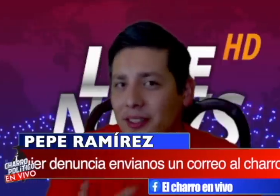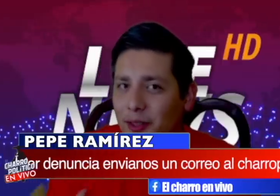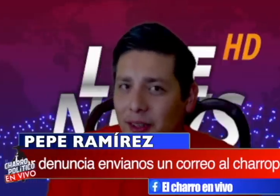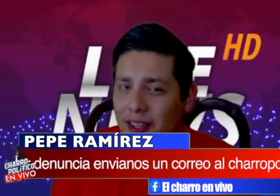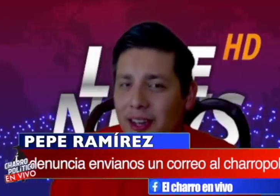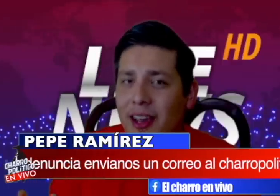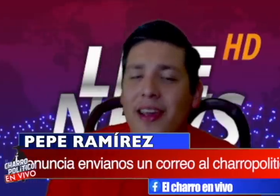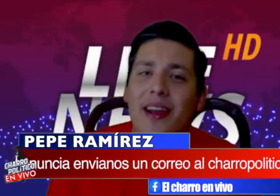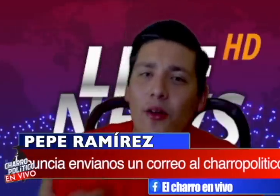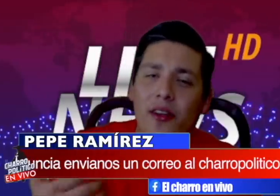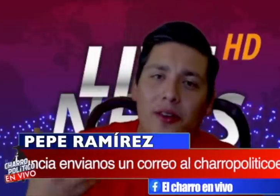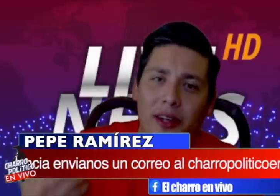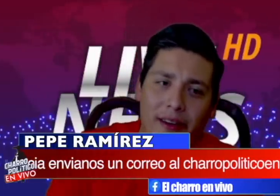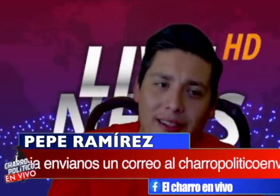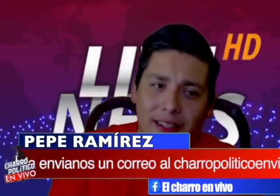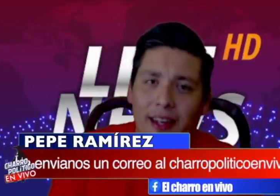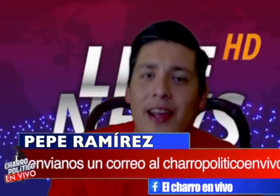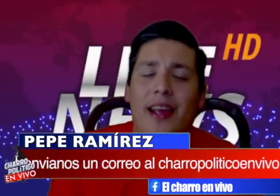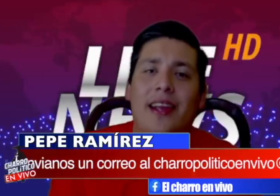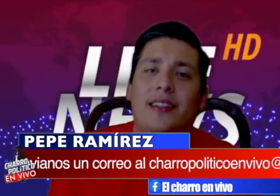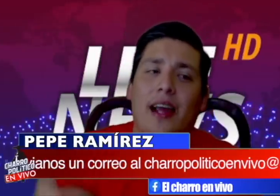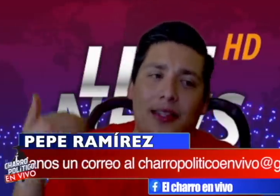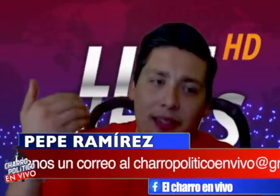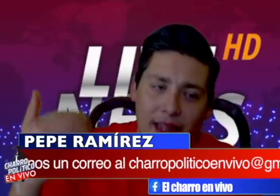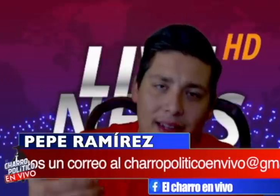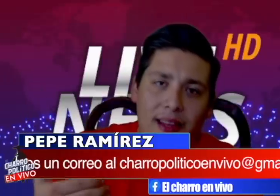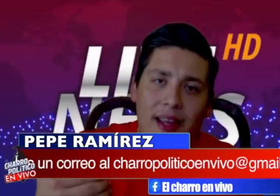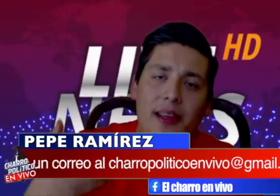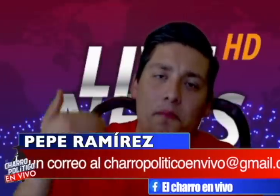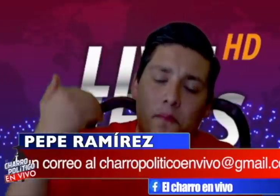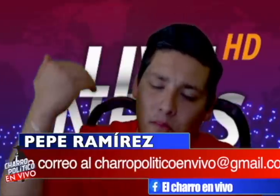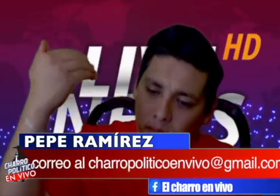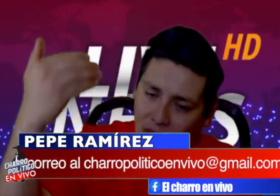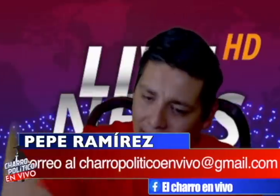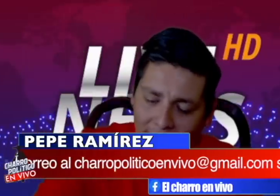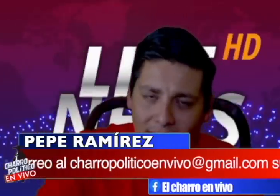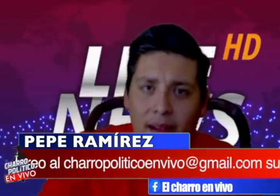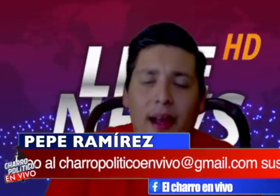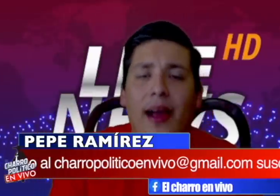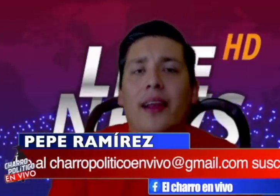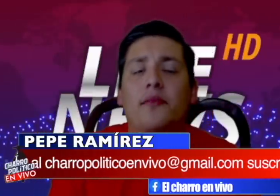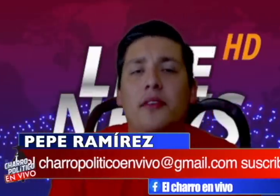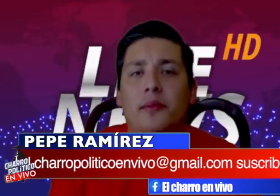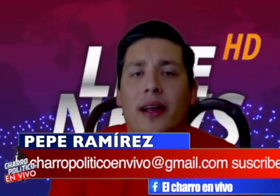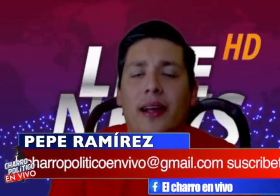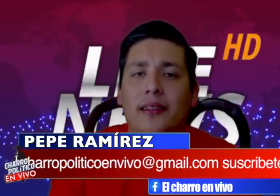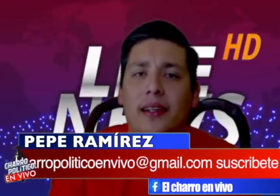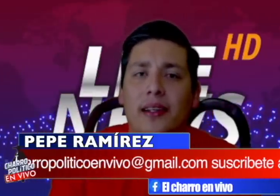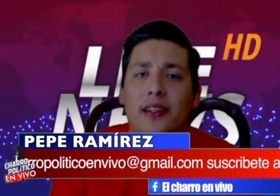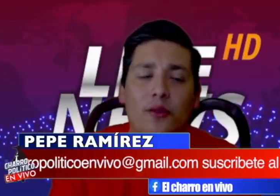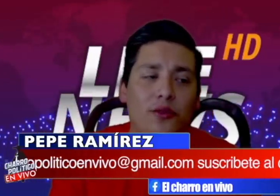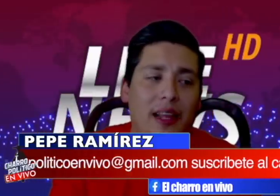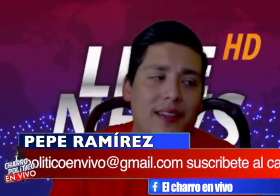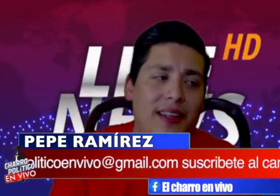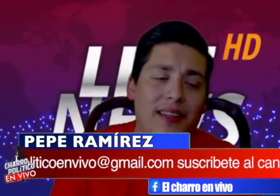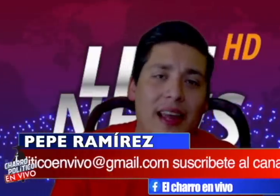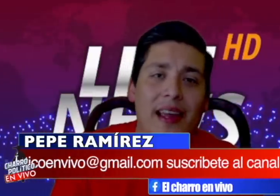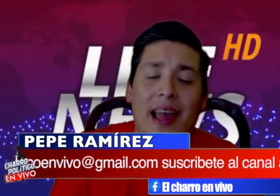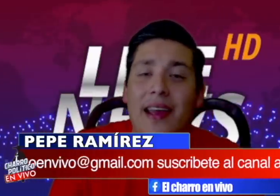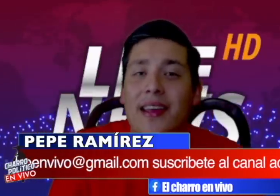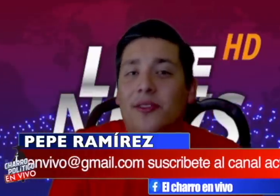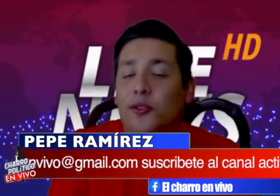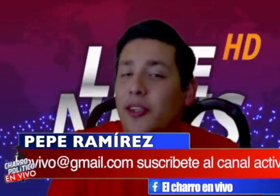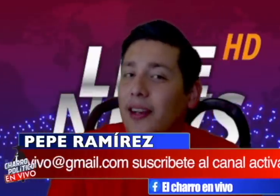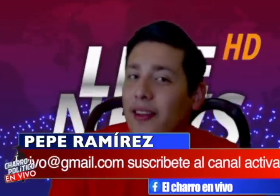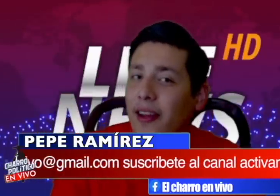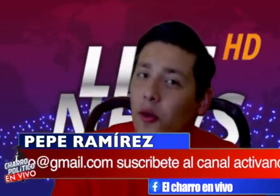porque siempre ha sido así, y lo único que va a hacer es hacerte caer a las mismas circunstancias que